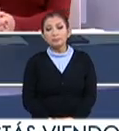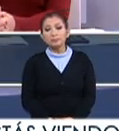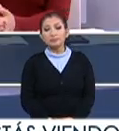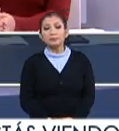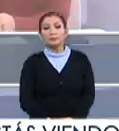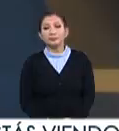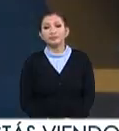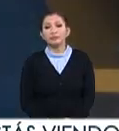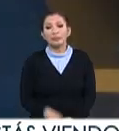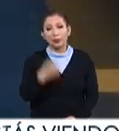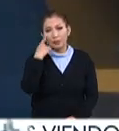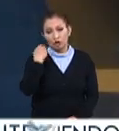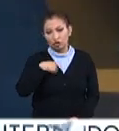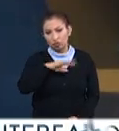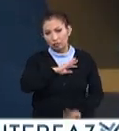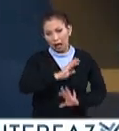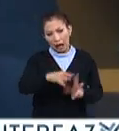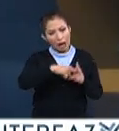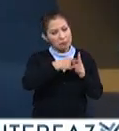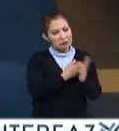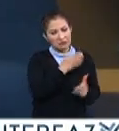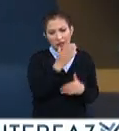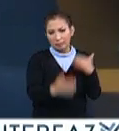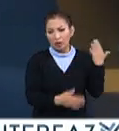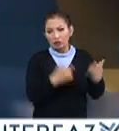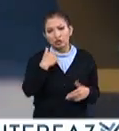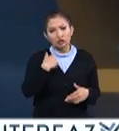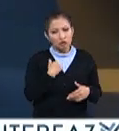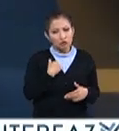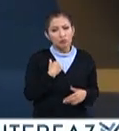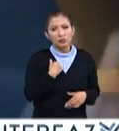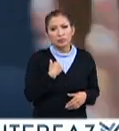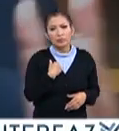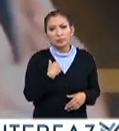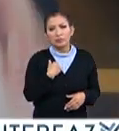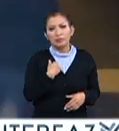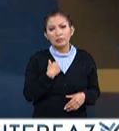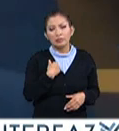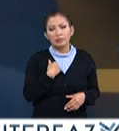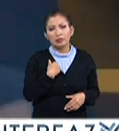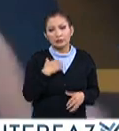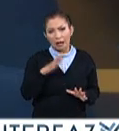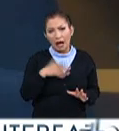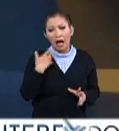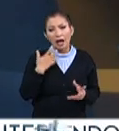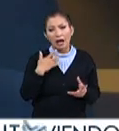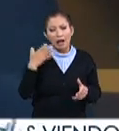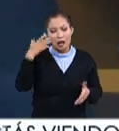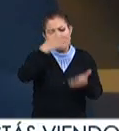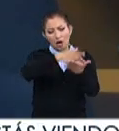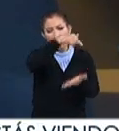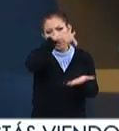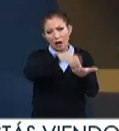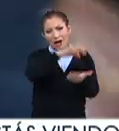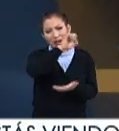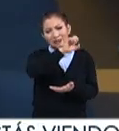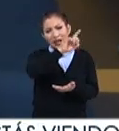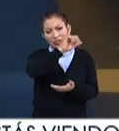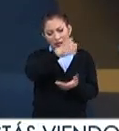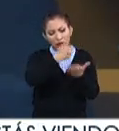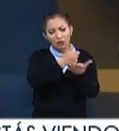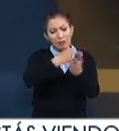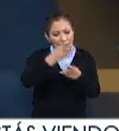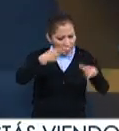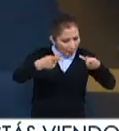Pues mira, nosotros estamos arrancando, yo llevo pocos días que ya vine a la sede y estamos colaborando, pero